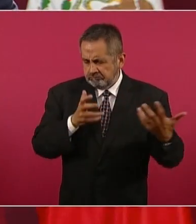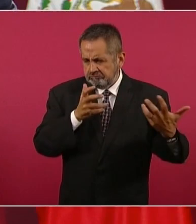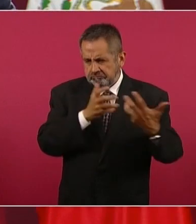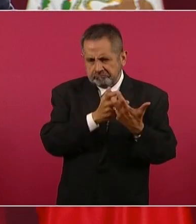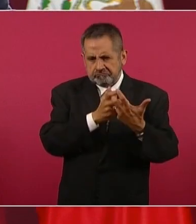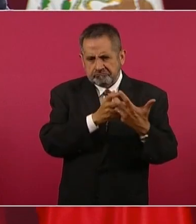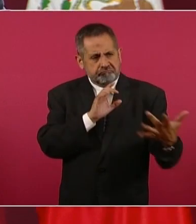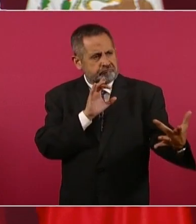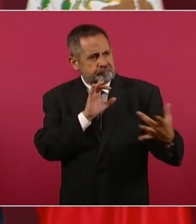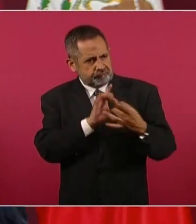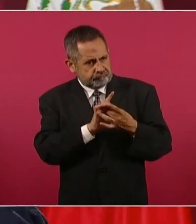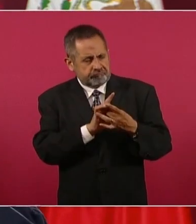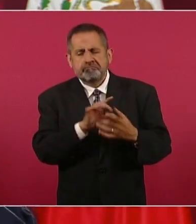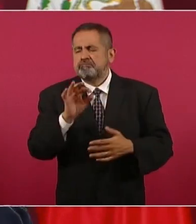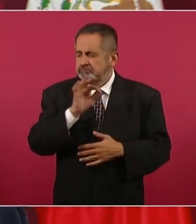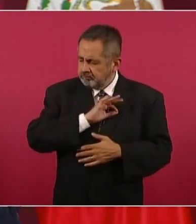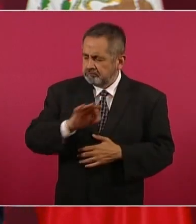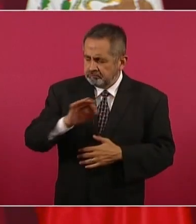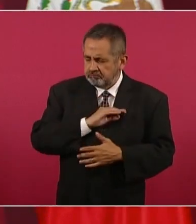para integrar